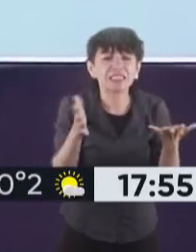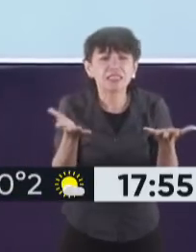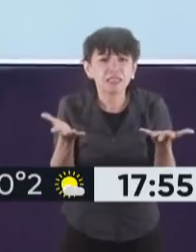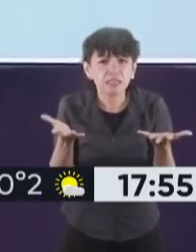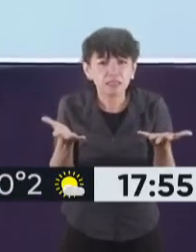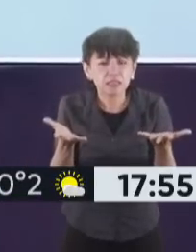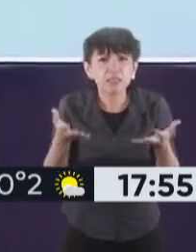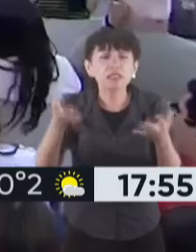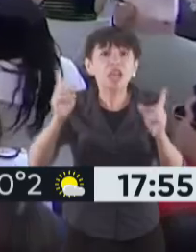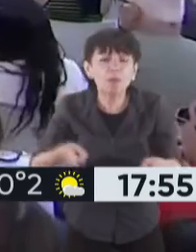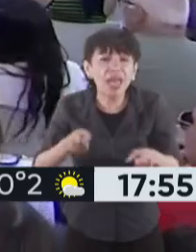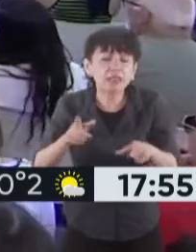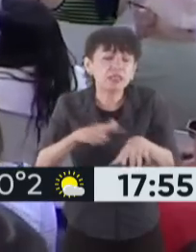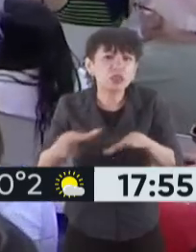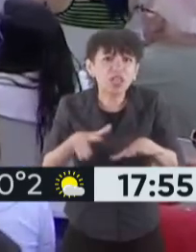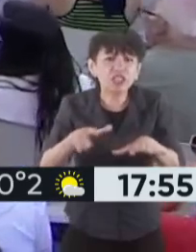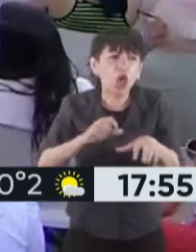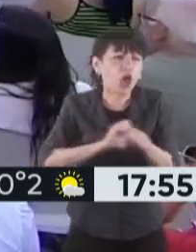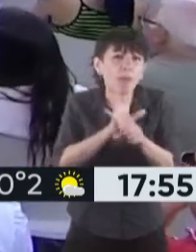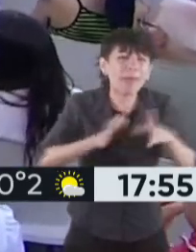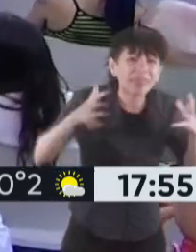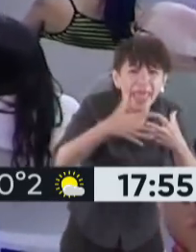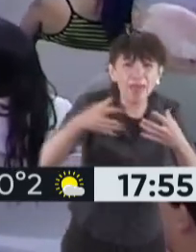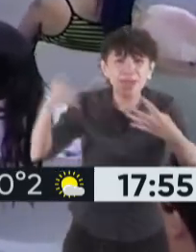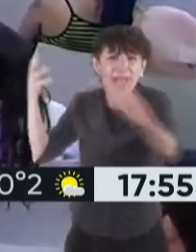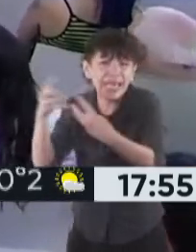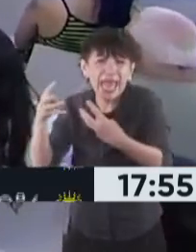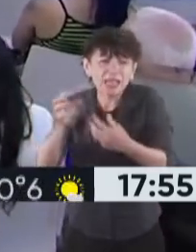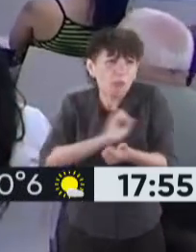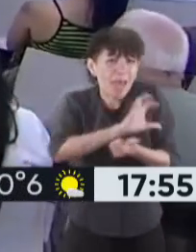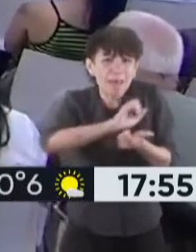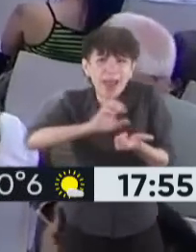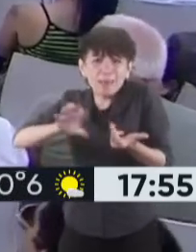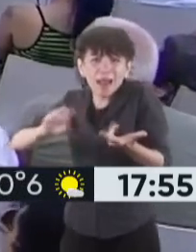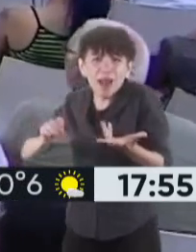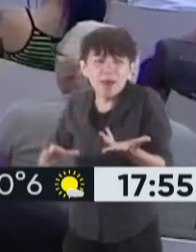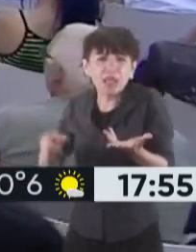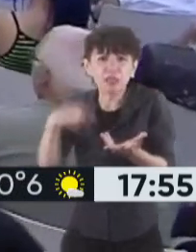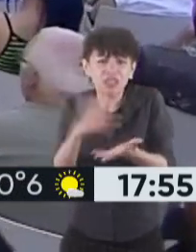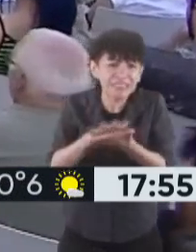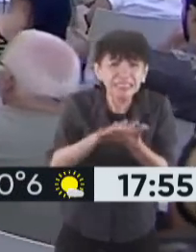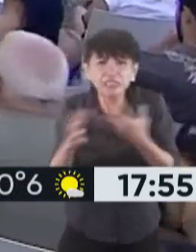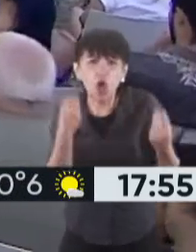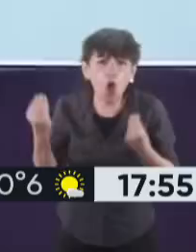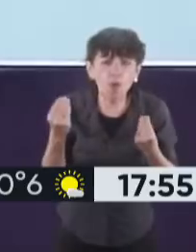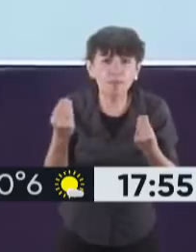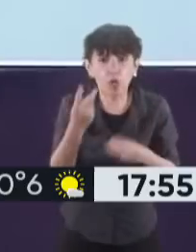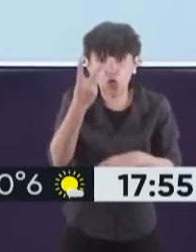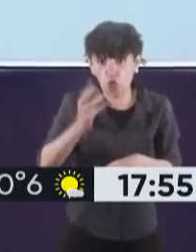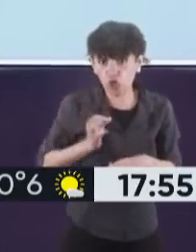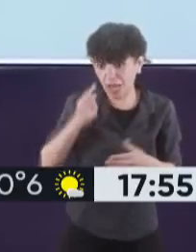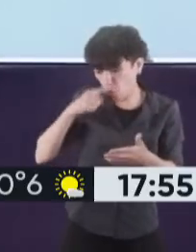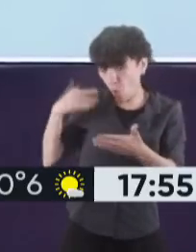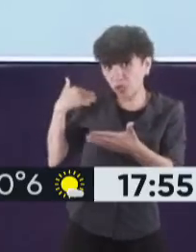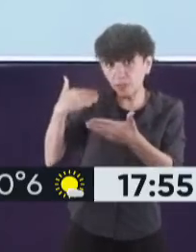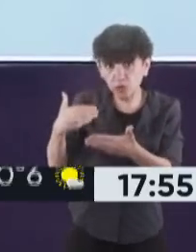una pandemia y con una guerra desatada. Ahora, en los 2 últimos años, nuestra economía